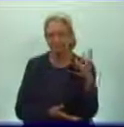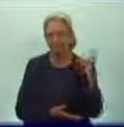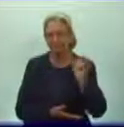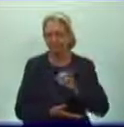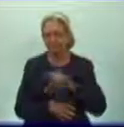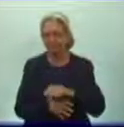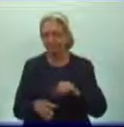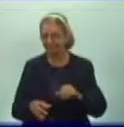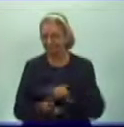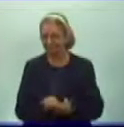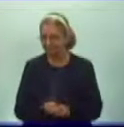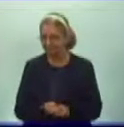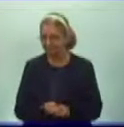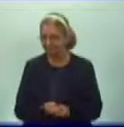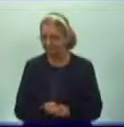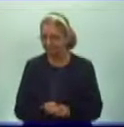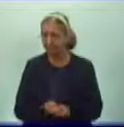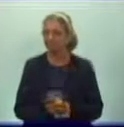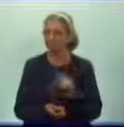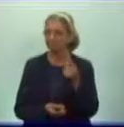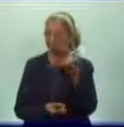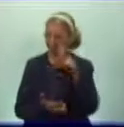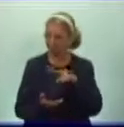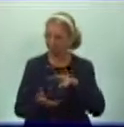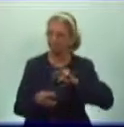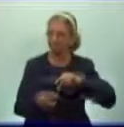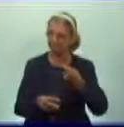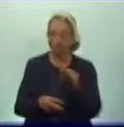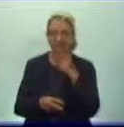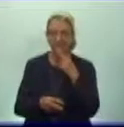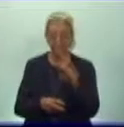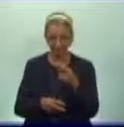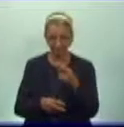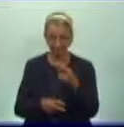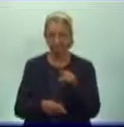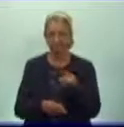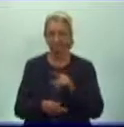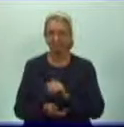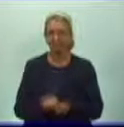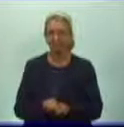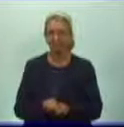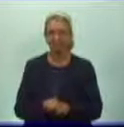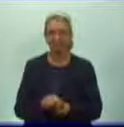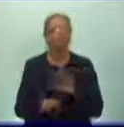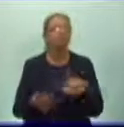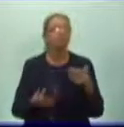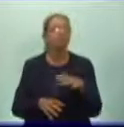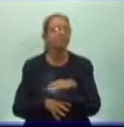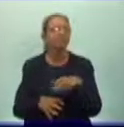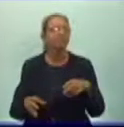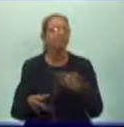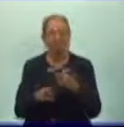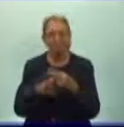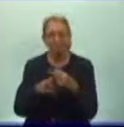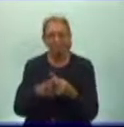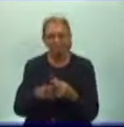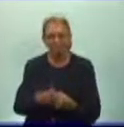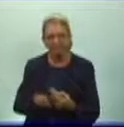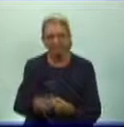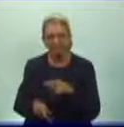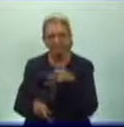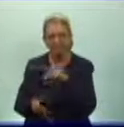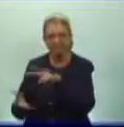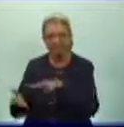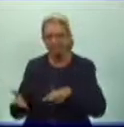tienen que leer para poder responder estas actividades. Vamos a ver cuáles son los animales que se mencionan. Seguro